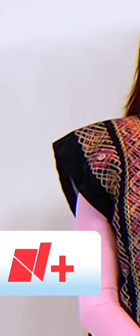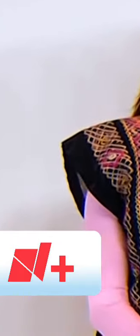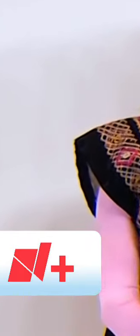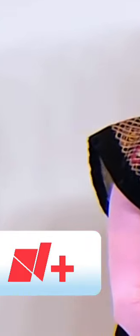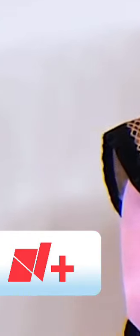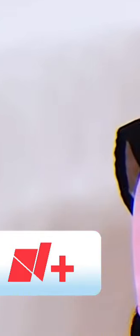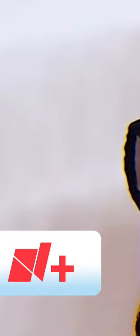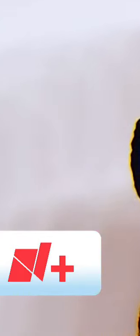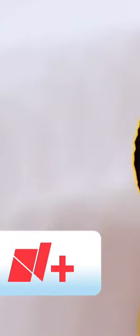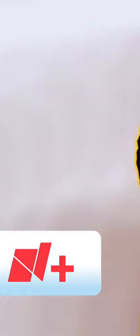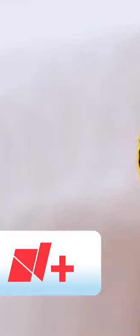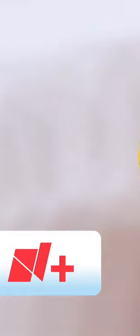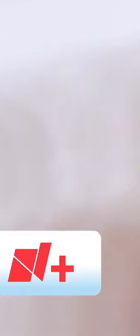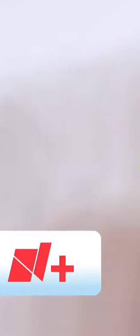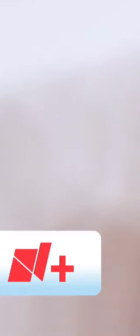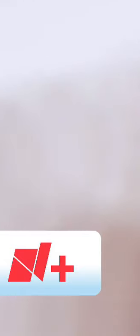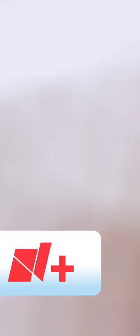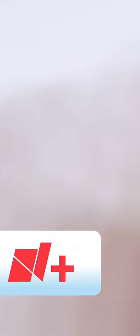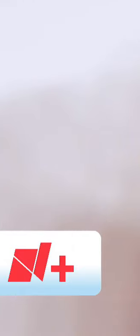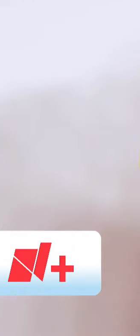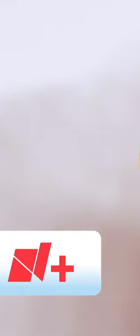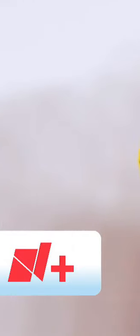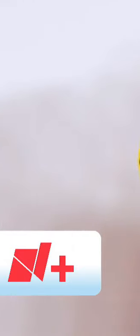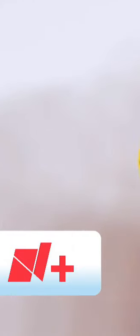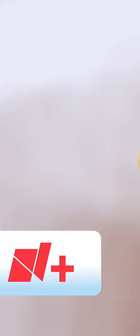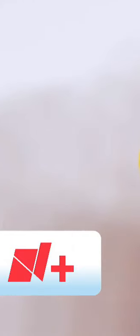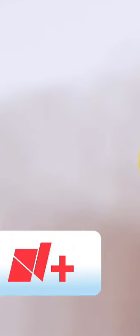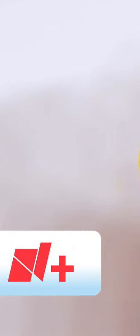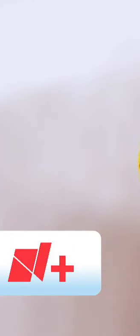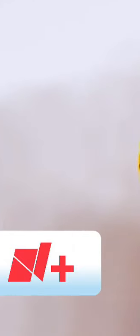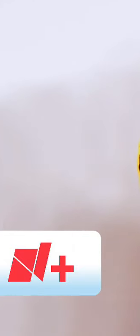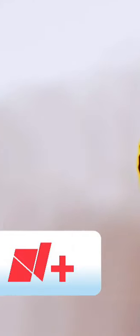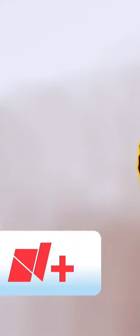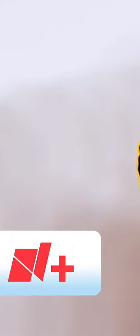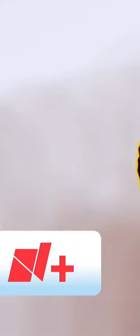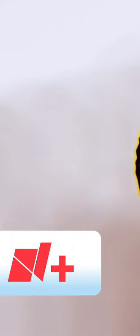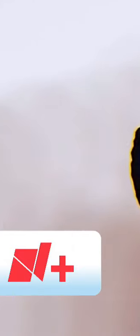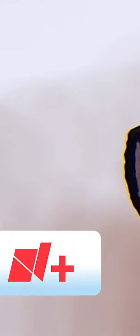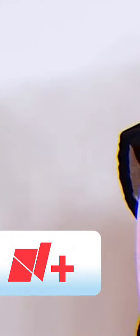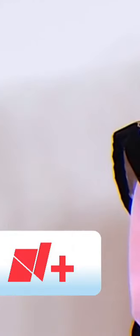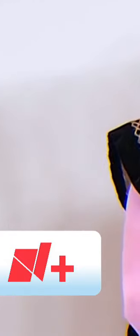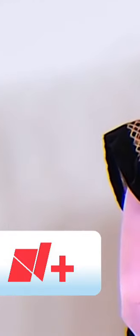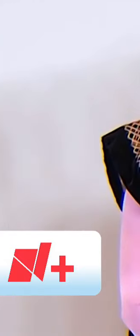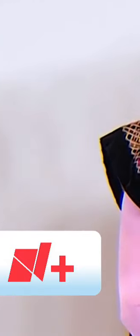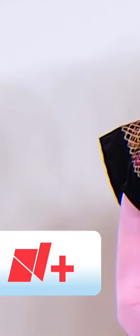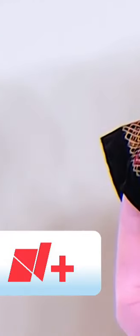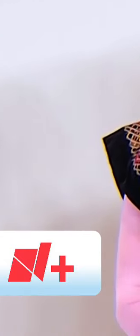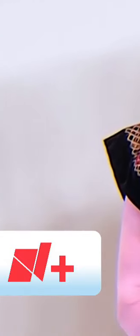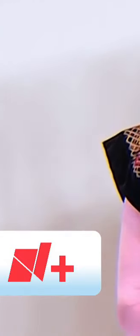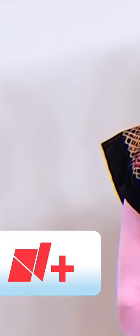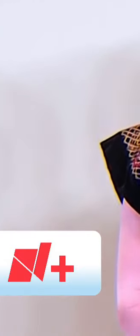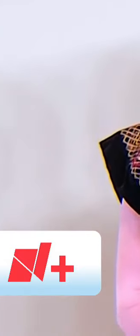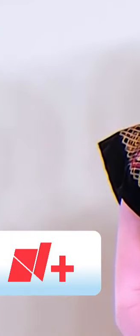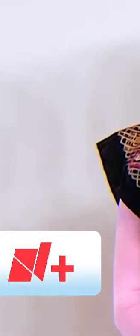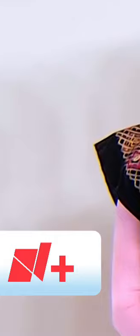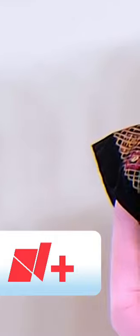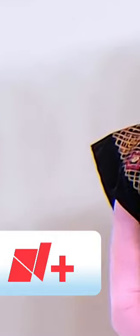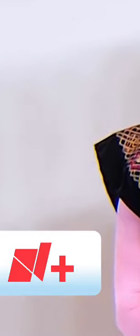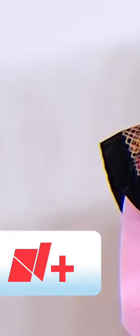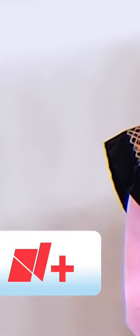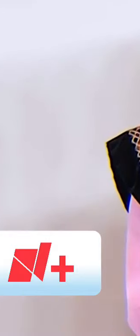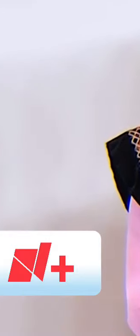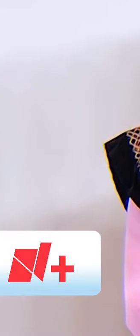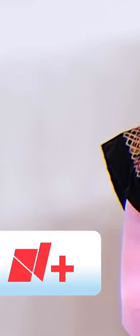cambios en la paridad frente al dólar, de todas maneras el mercado interno hoy